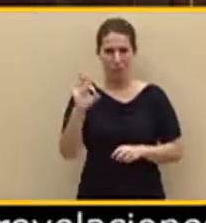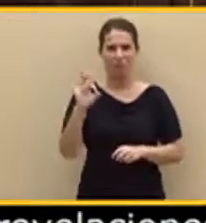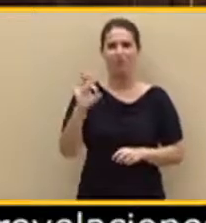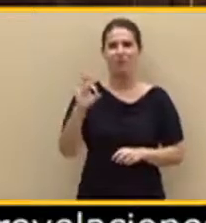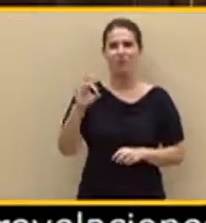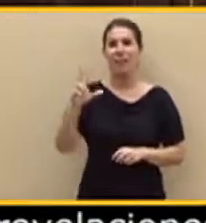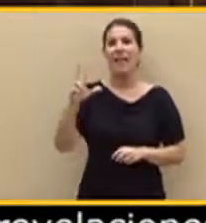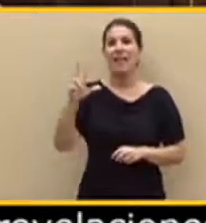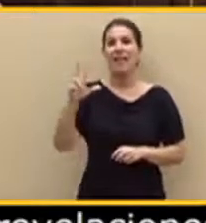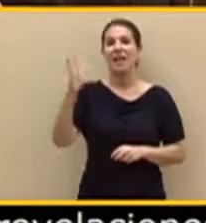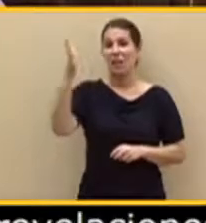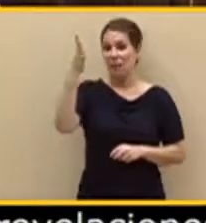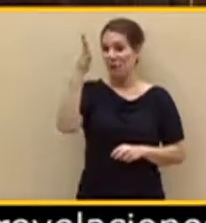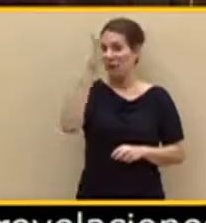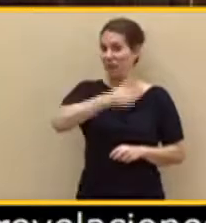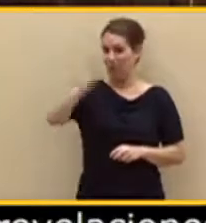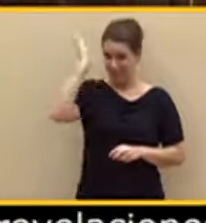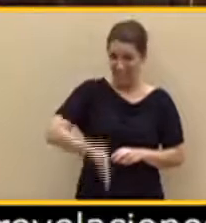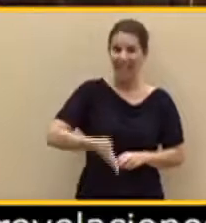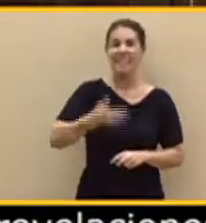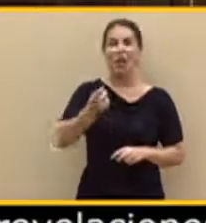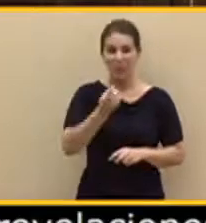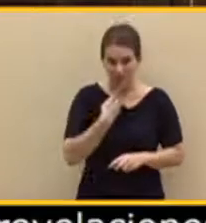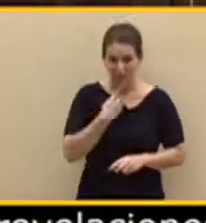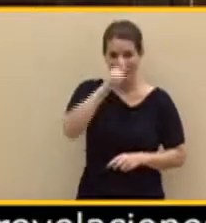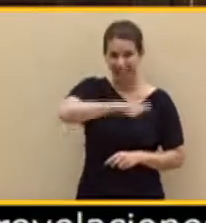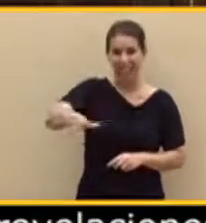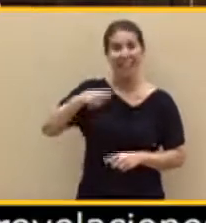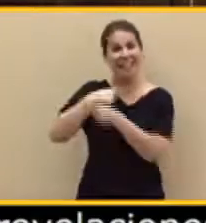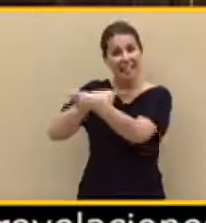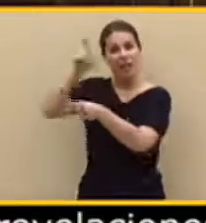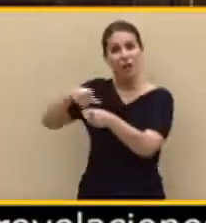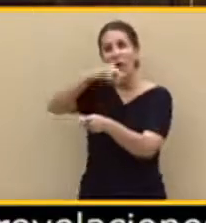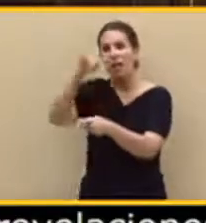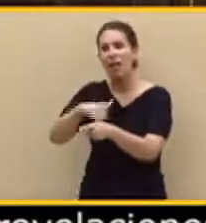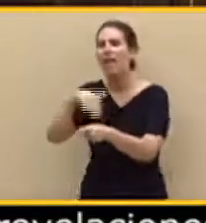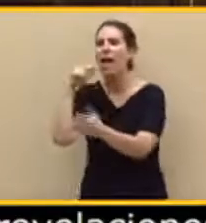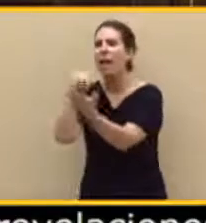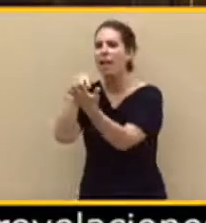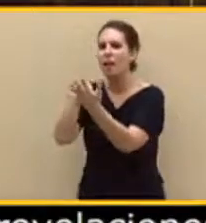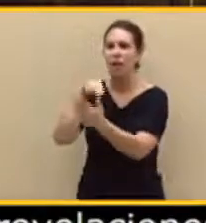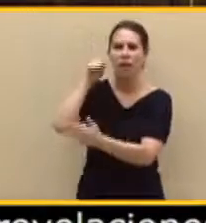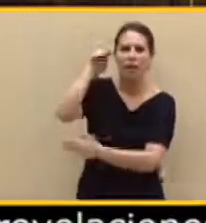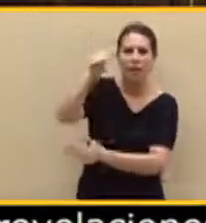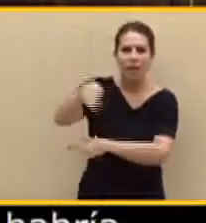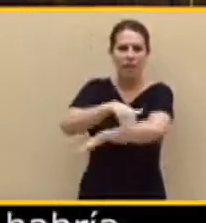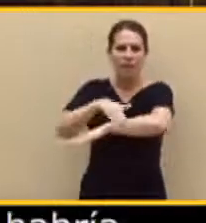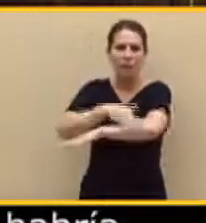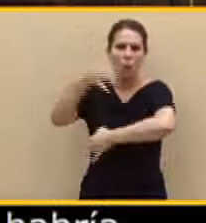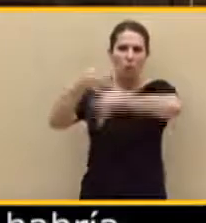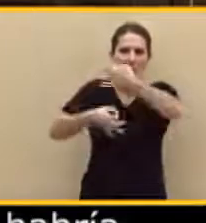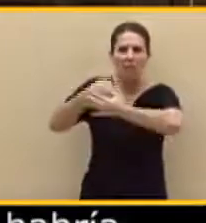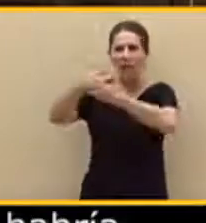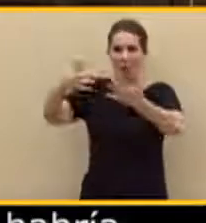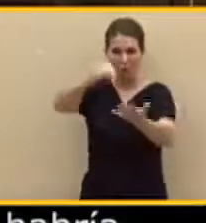caso que Ignacio González habría recurrido a alguna persona del Ministerio de Justicia, Ministerio Fiscal o Judicatura para conocer